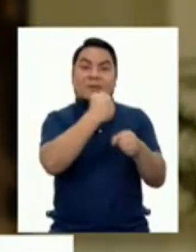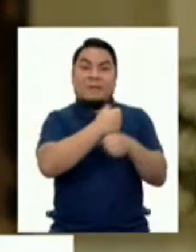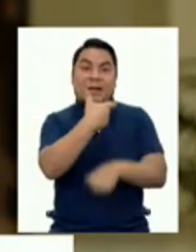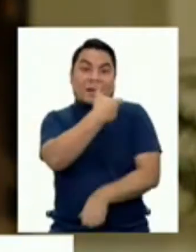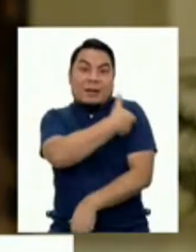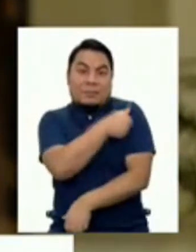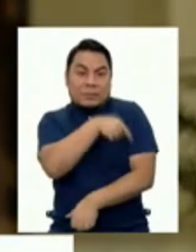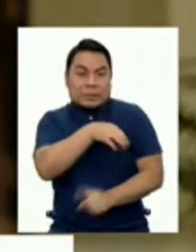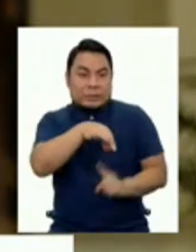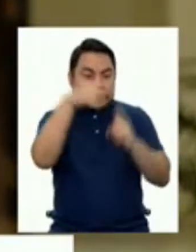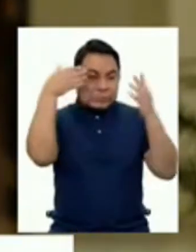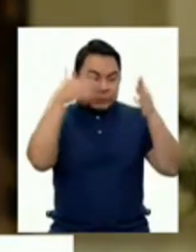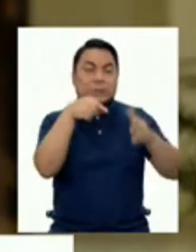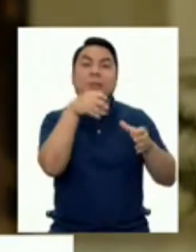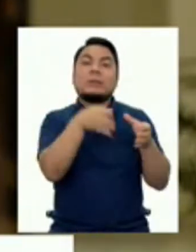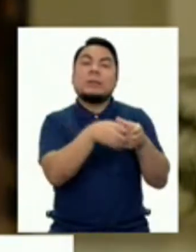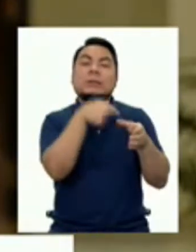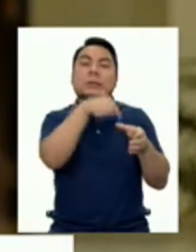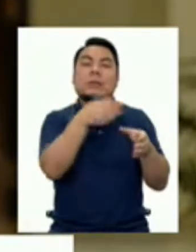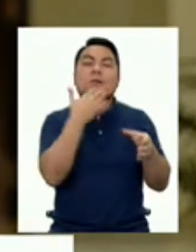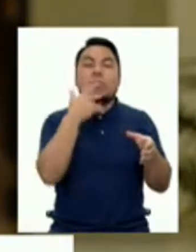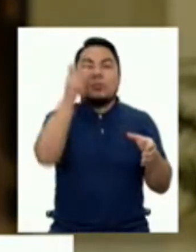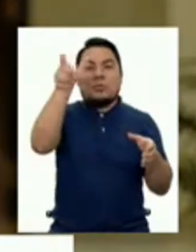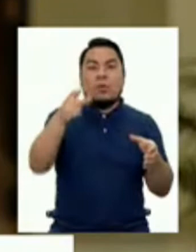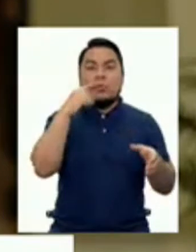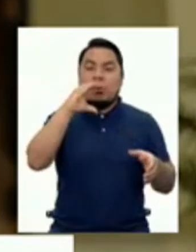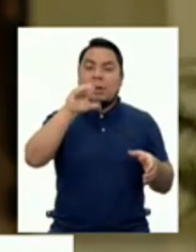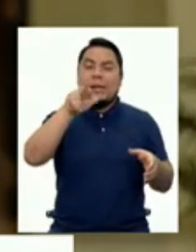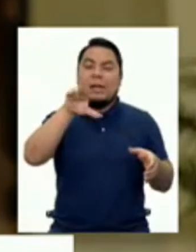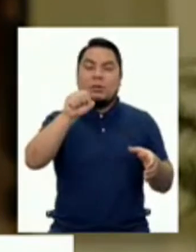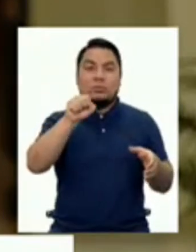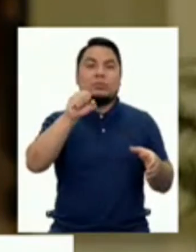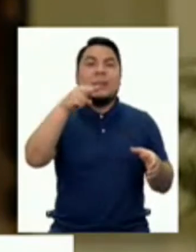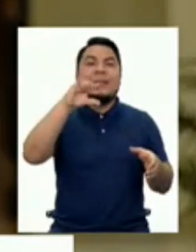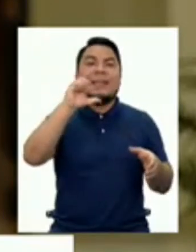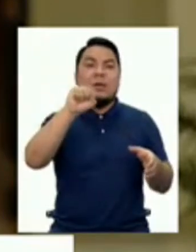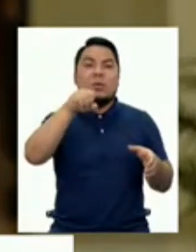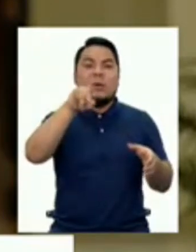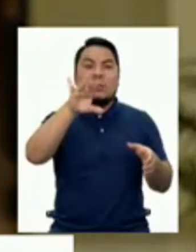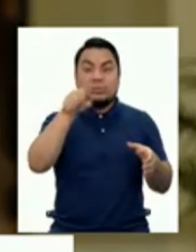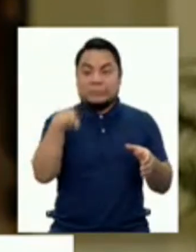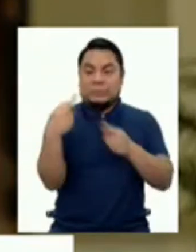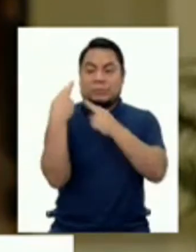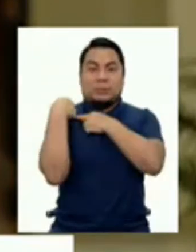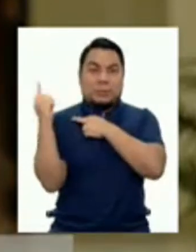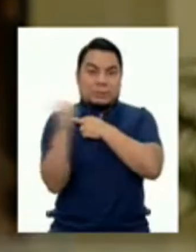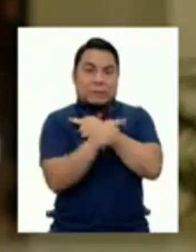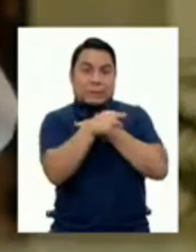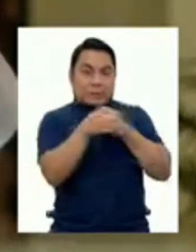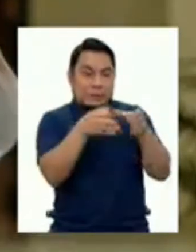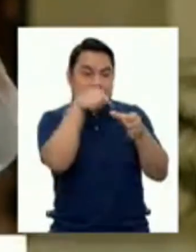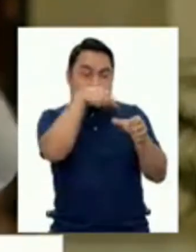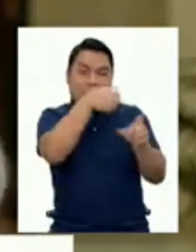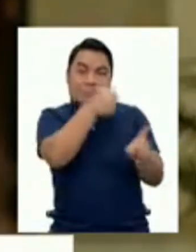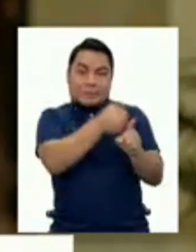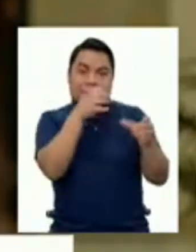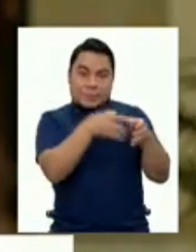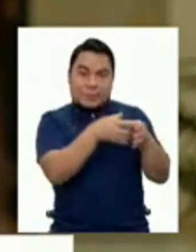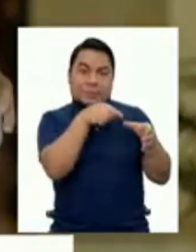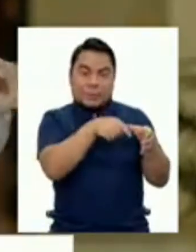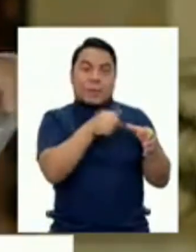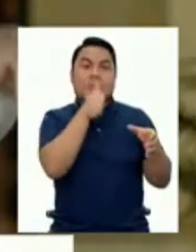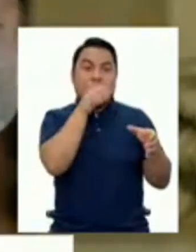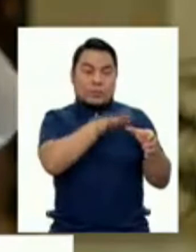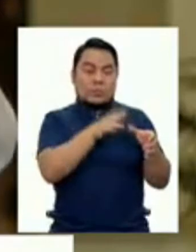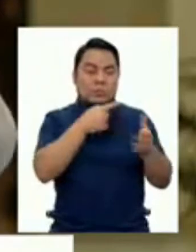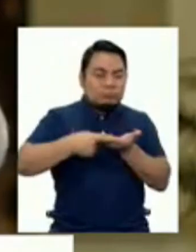donde el vocero es el señor Carlos Neuhaus, quien él directamente, como parte del sector privado,